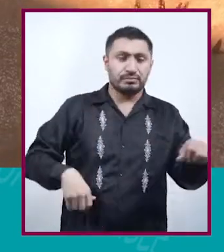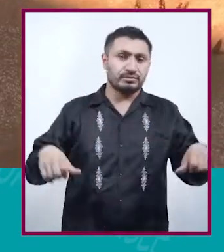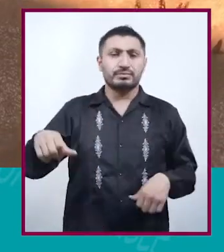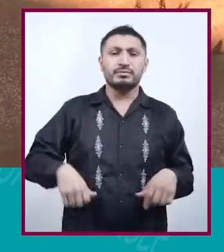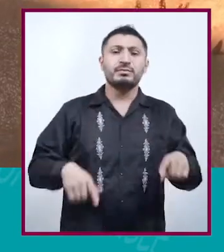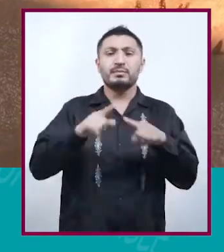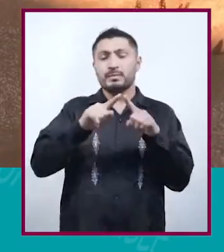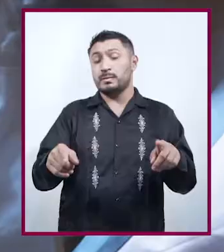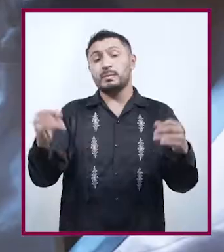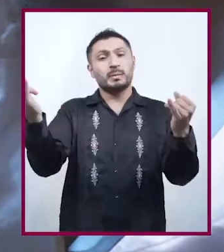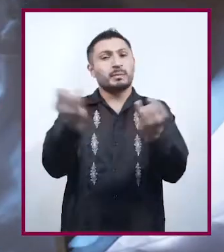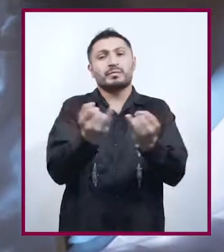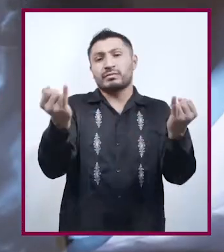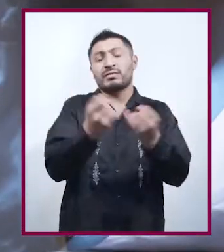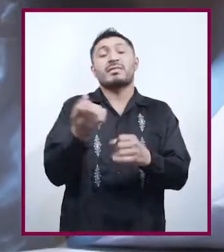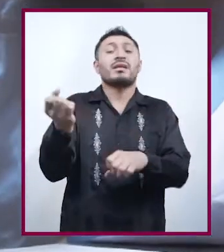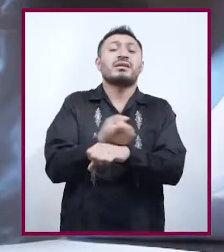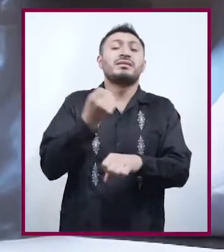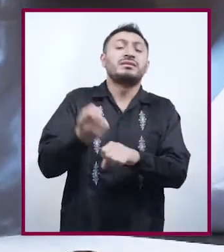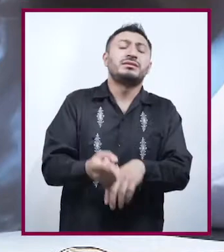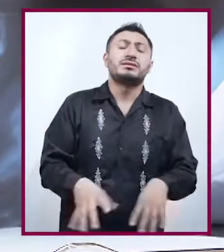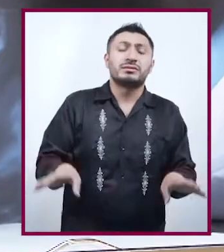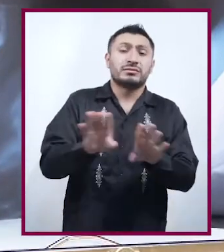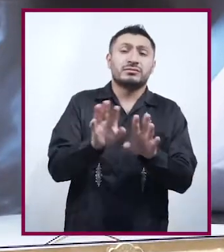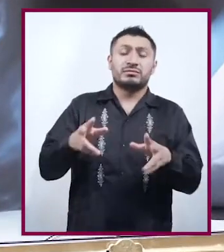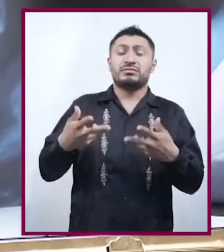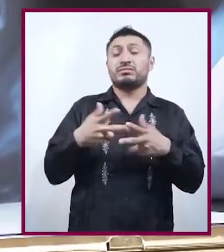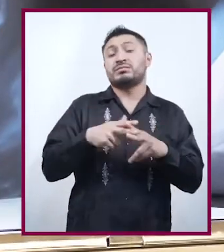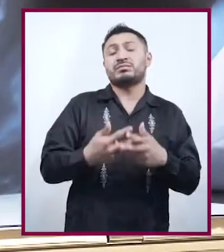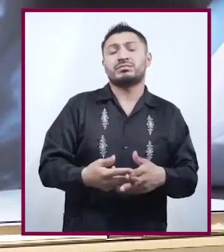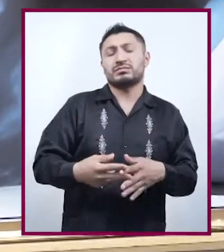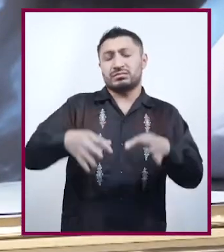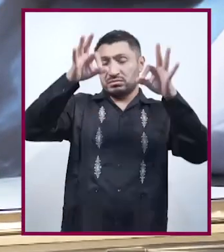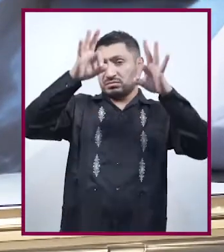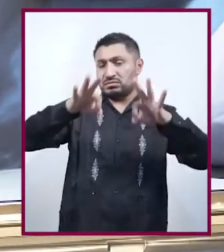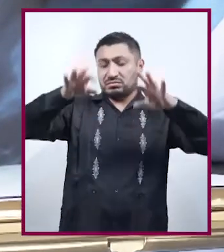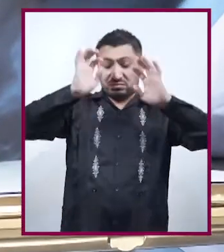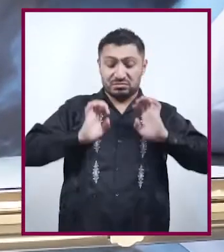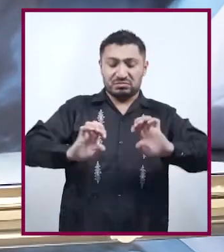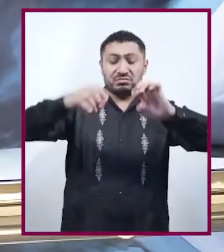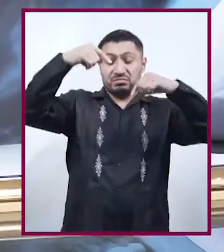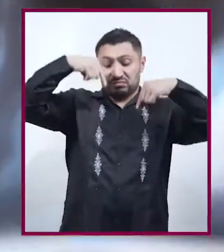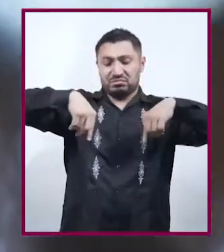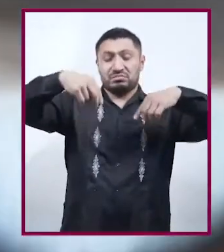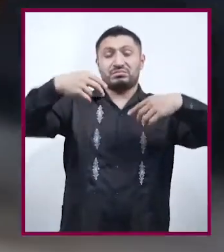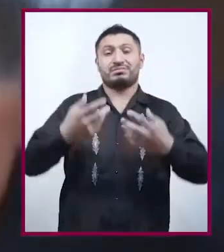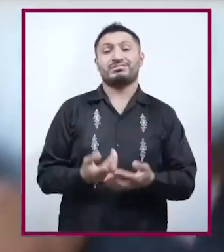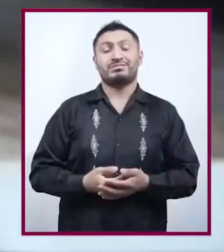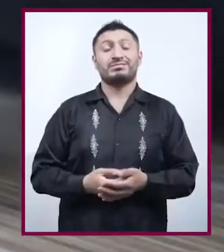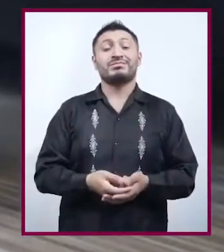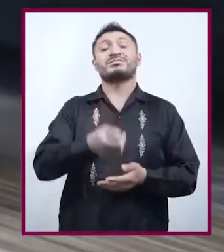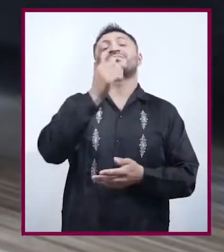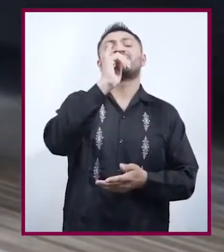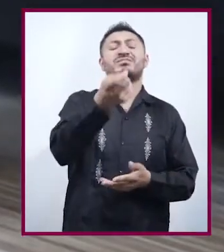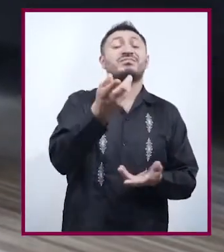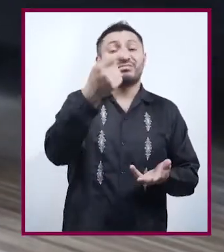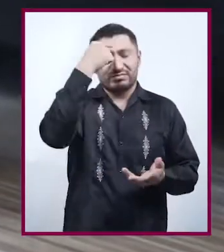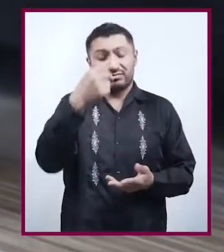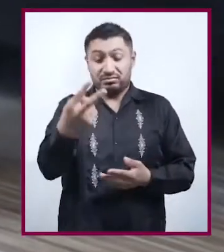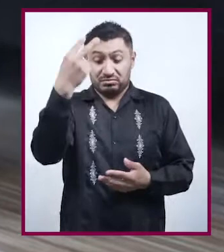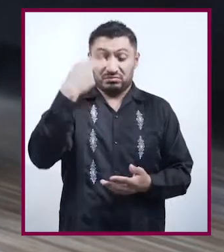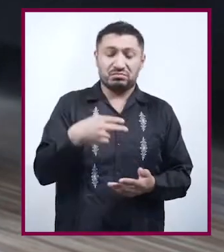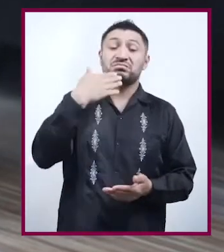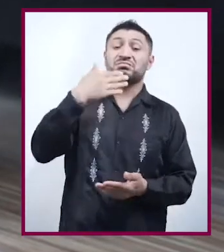realizan actividades. Al mismo tiempo, el calzado es un accesorio que responde a fines estéticos y sociales, como quien